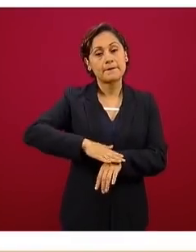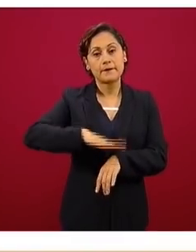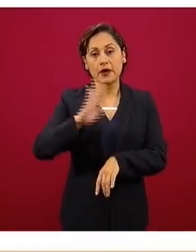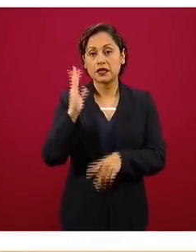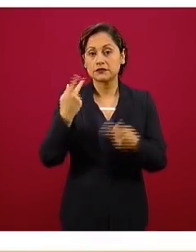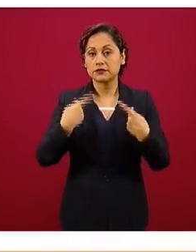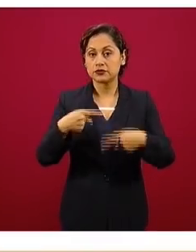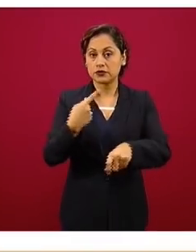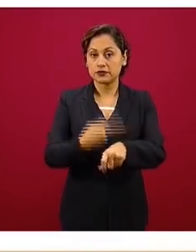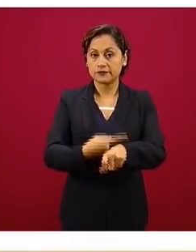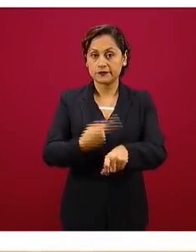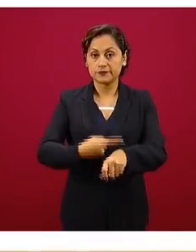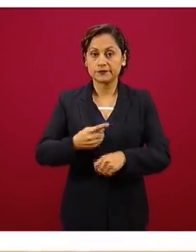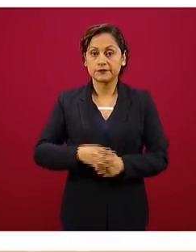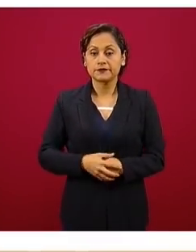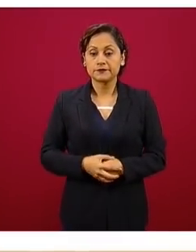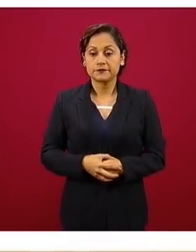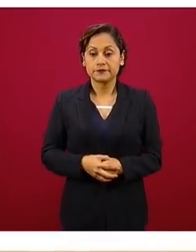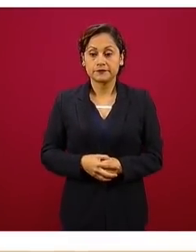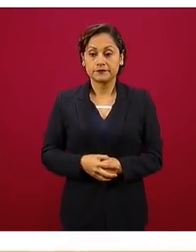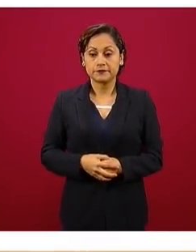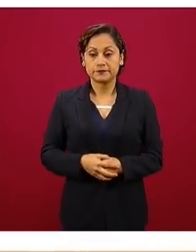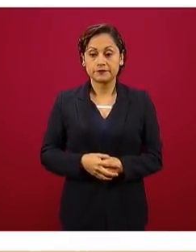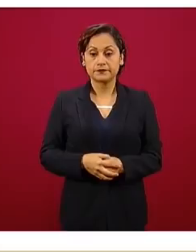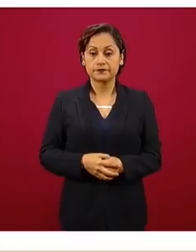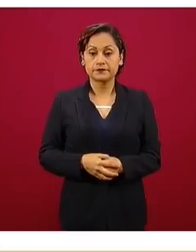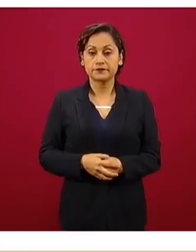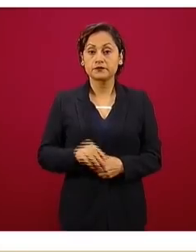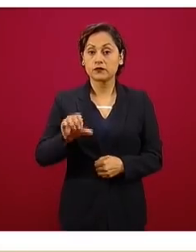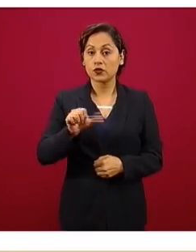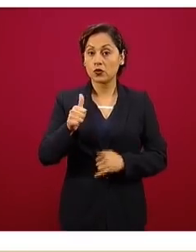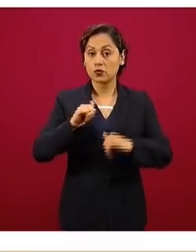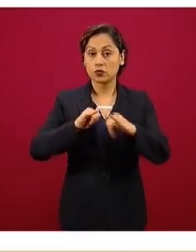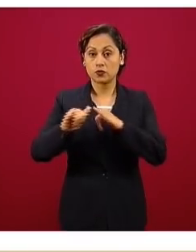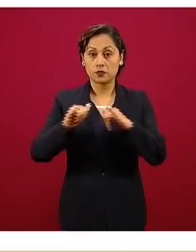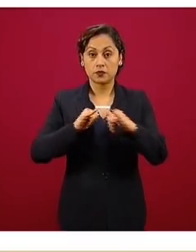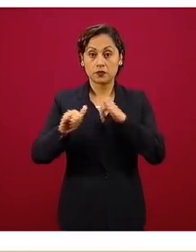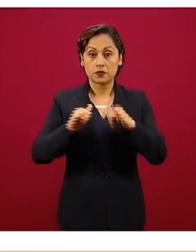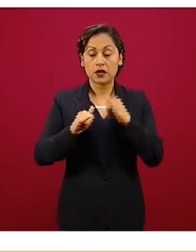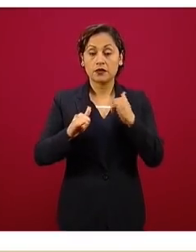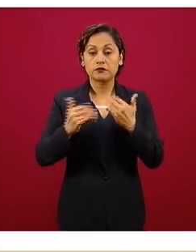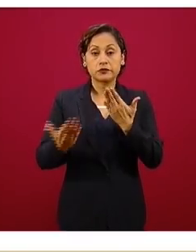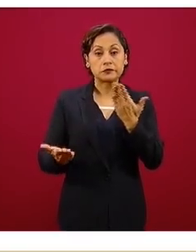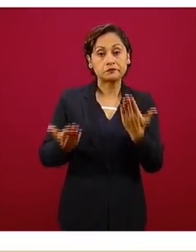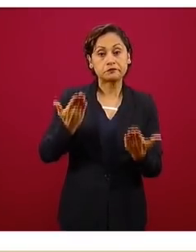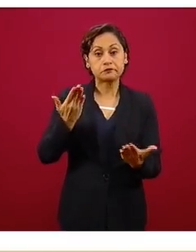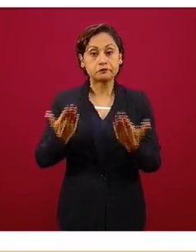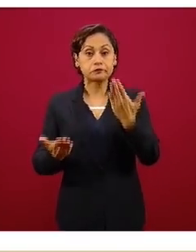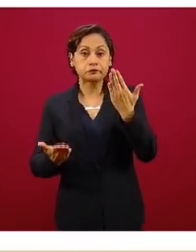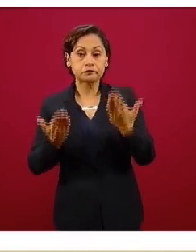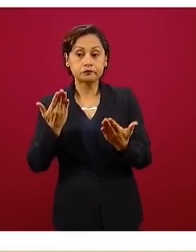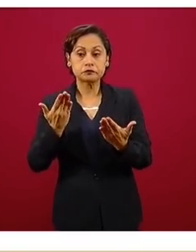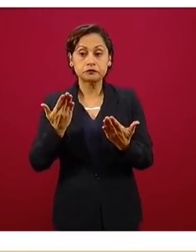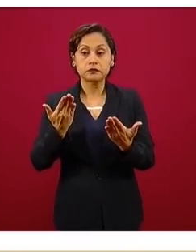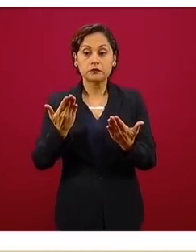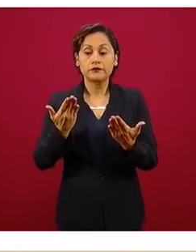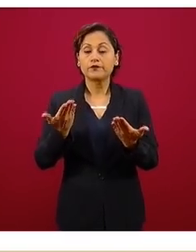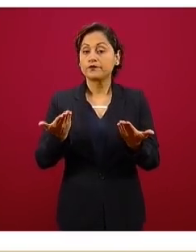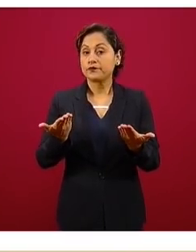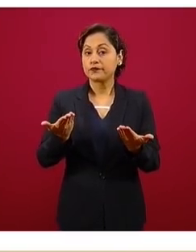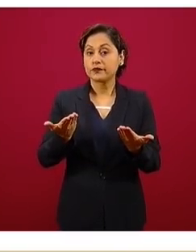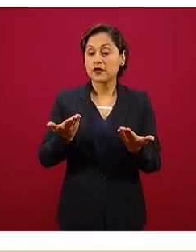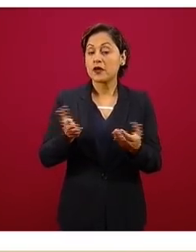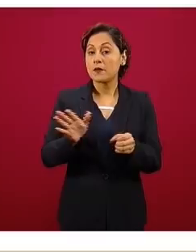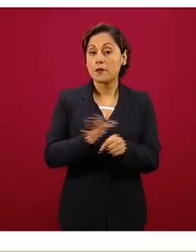la enfermedad. En la siguiente mapa podemos ver la comparación por incidencia, es decir, tomando en cuenta que cada